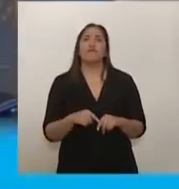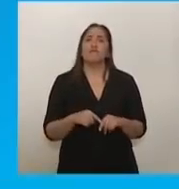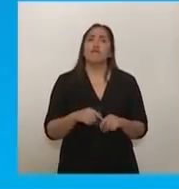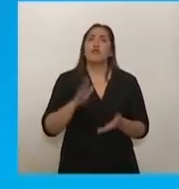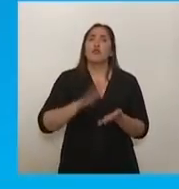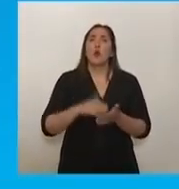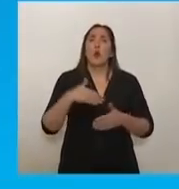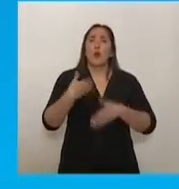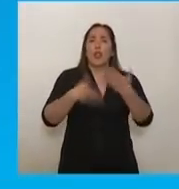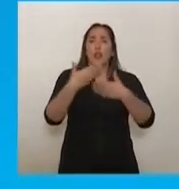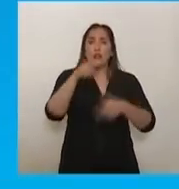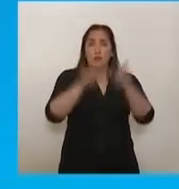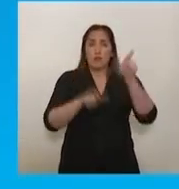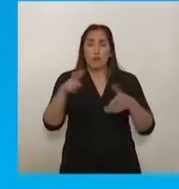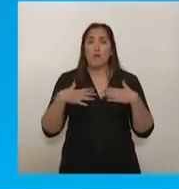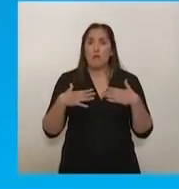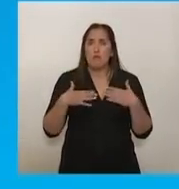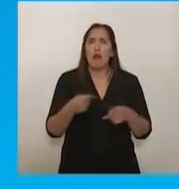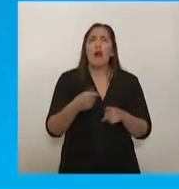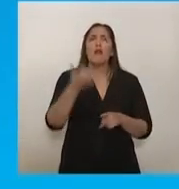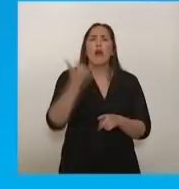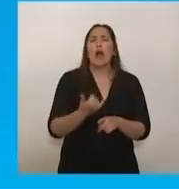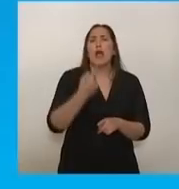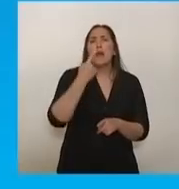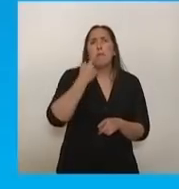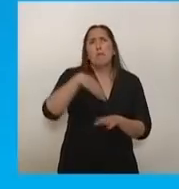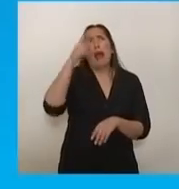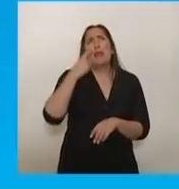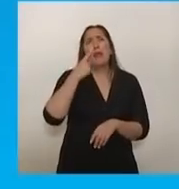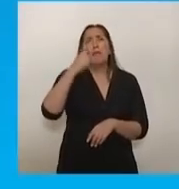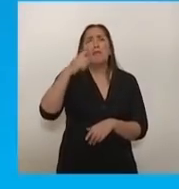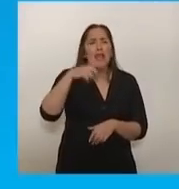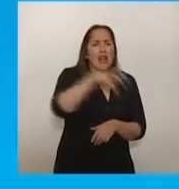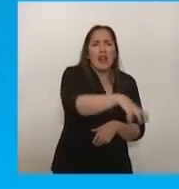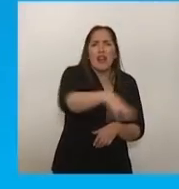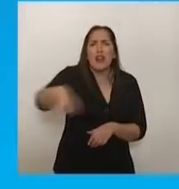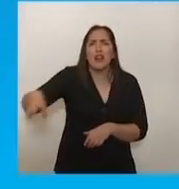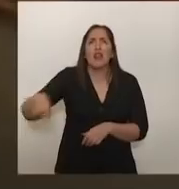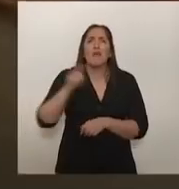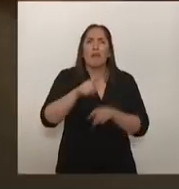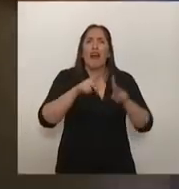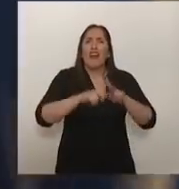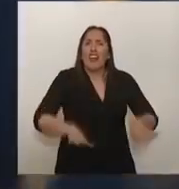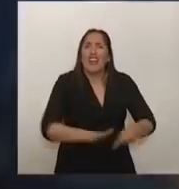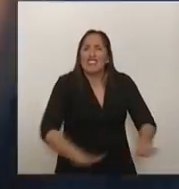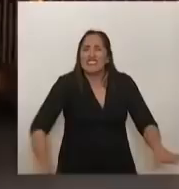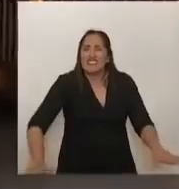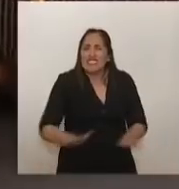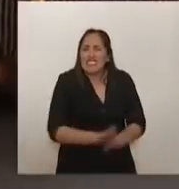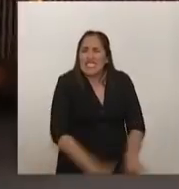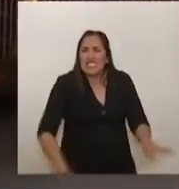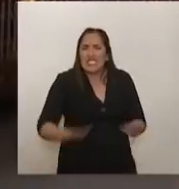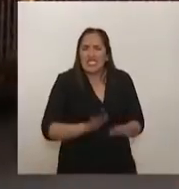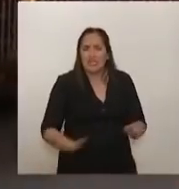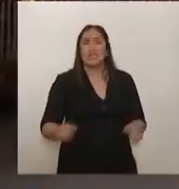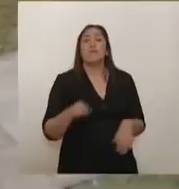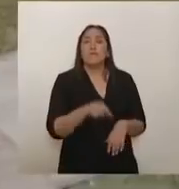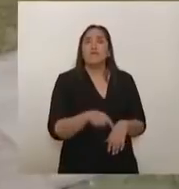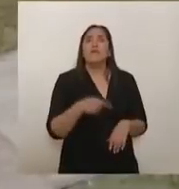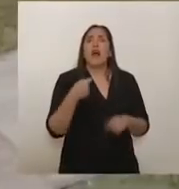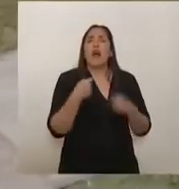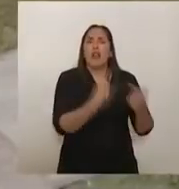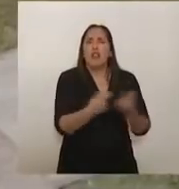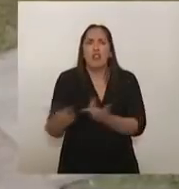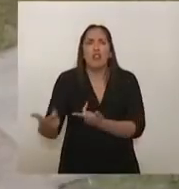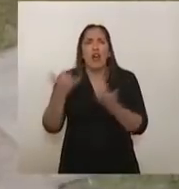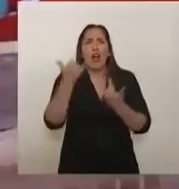desarrollo humano con los más de 1000 espacios de primera infancia que inauguramos en todo el país y que cada día reciben